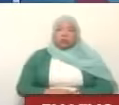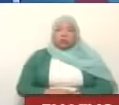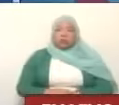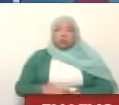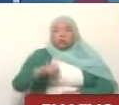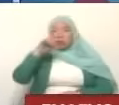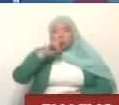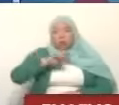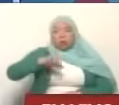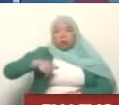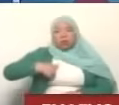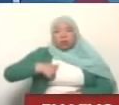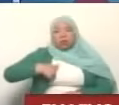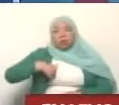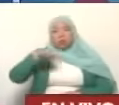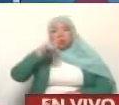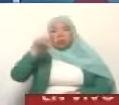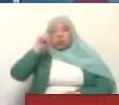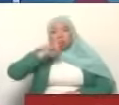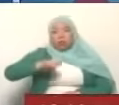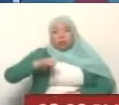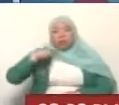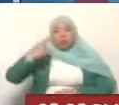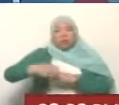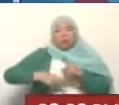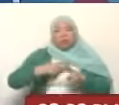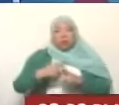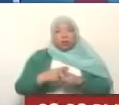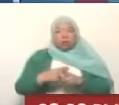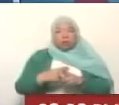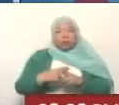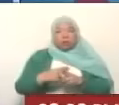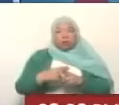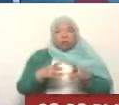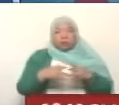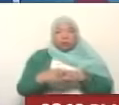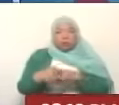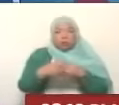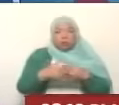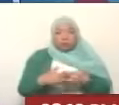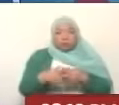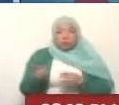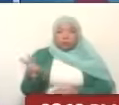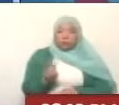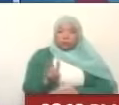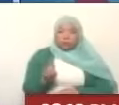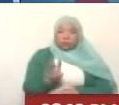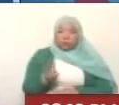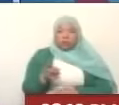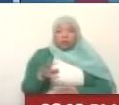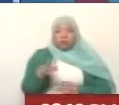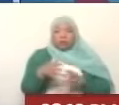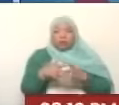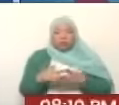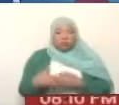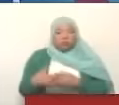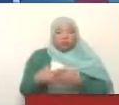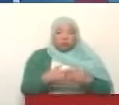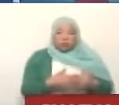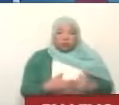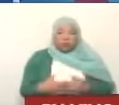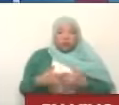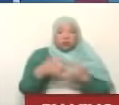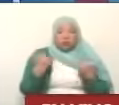600 años de dominio de la humanidad, los imperios coloniales de Europa,